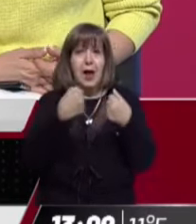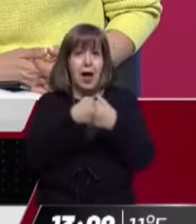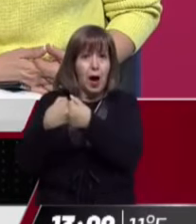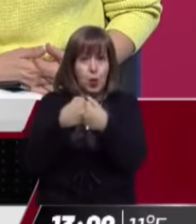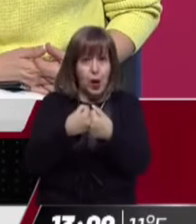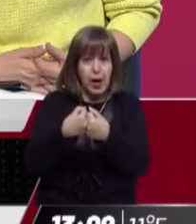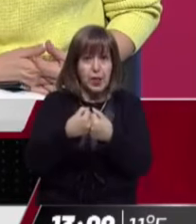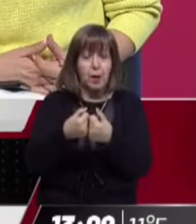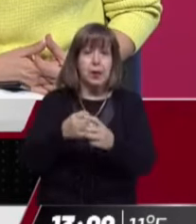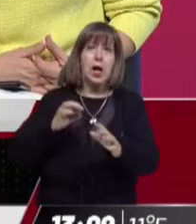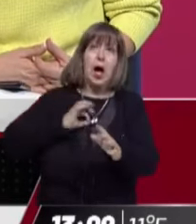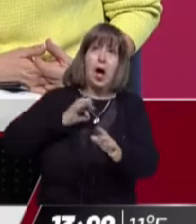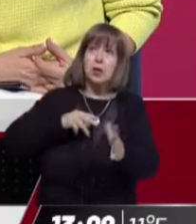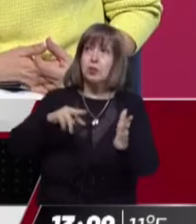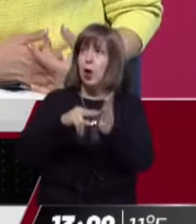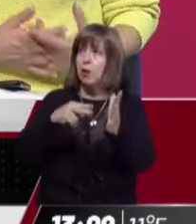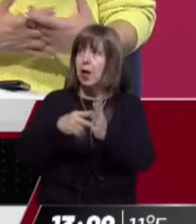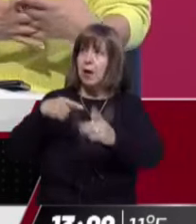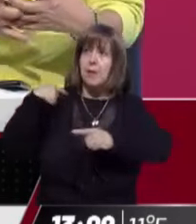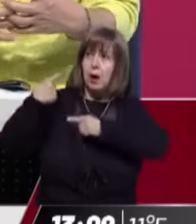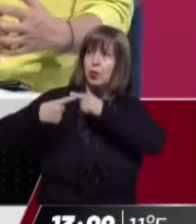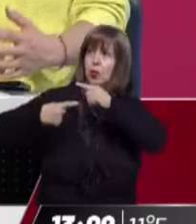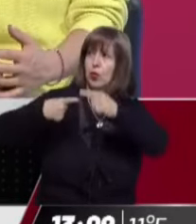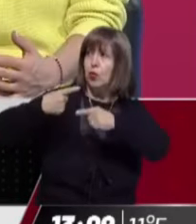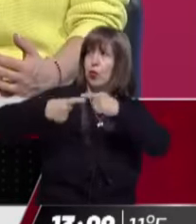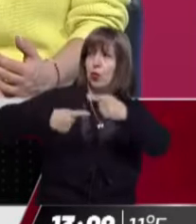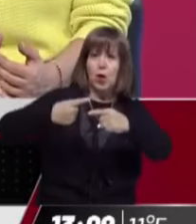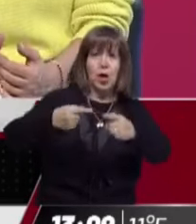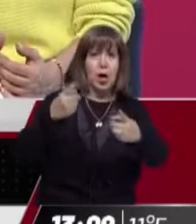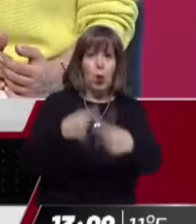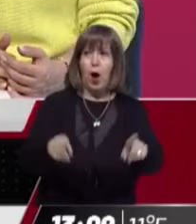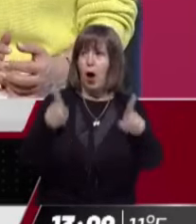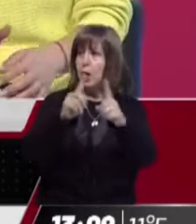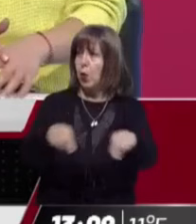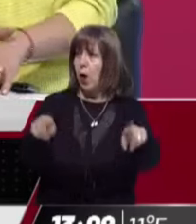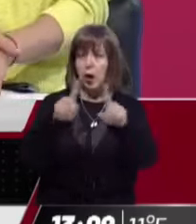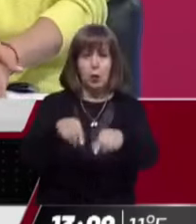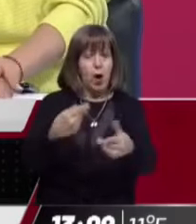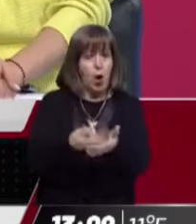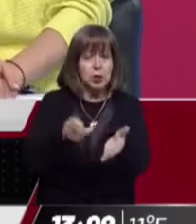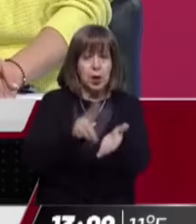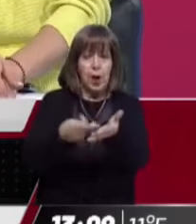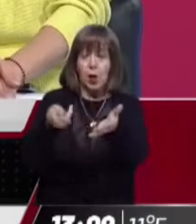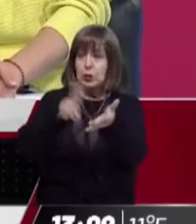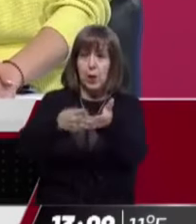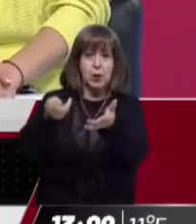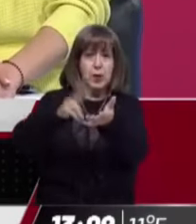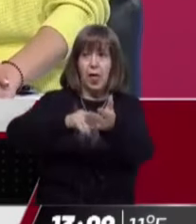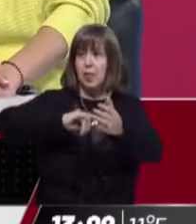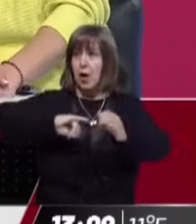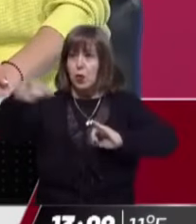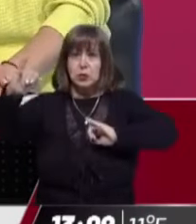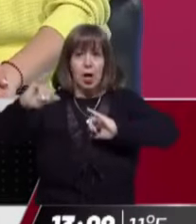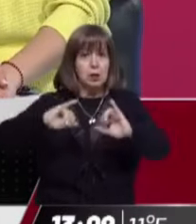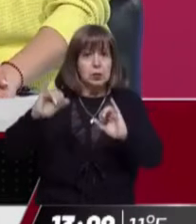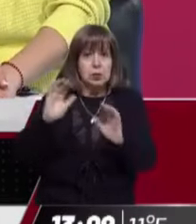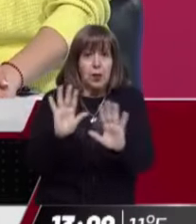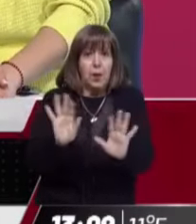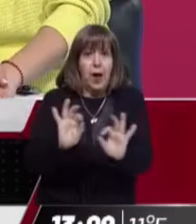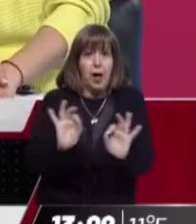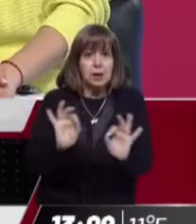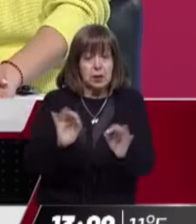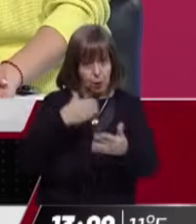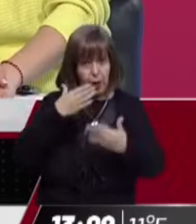a todo esto que lleva años, una pelea que es round a round? Cuando uno parece que se está terminando, aparece una denuncia de un lado o del otro. ¿Qué ve usted en todo